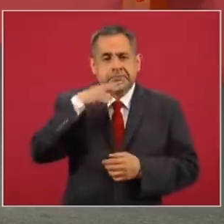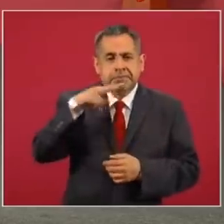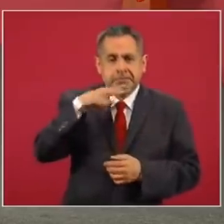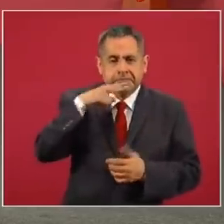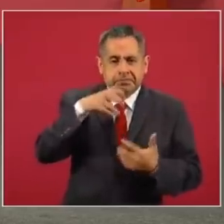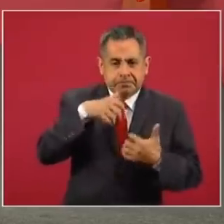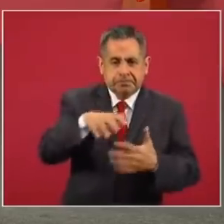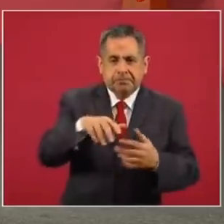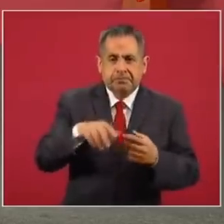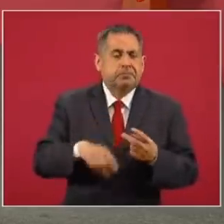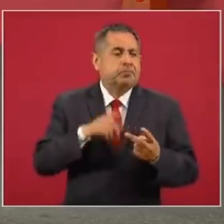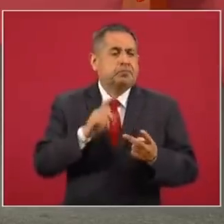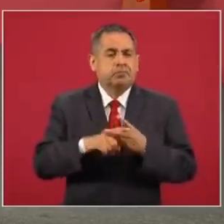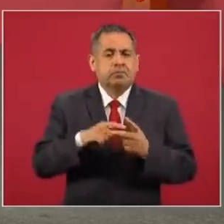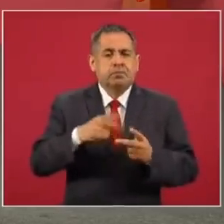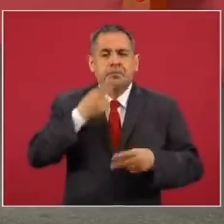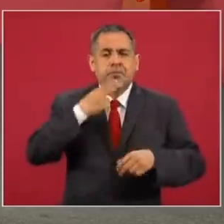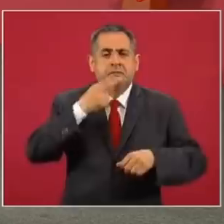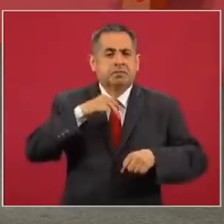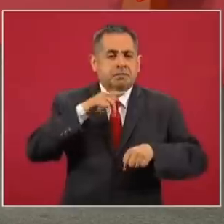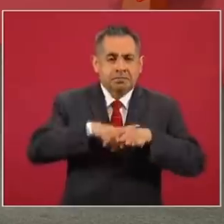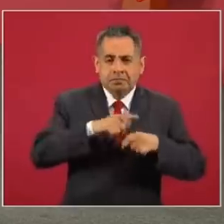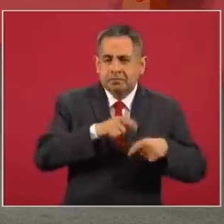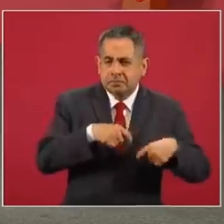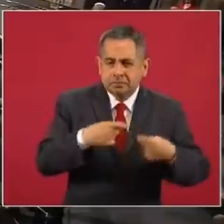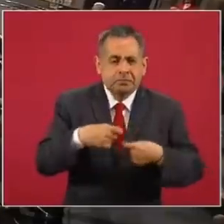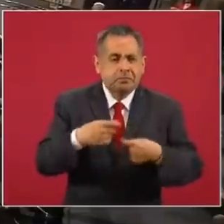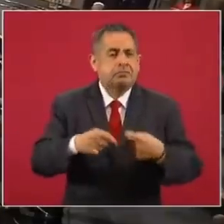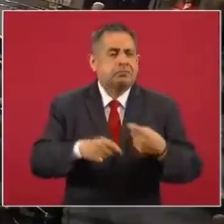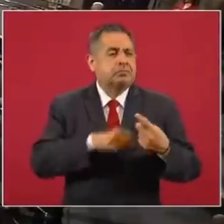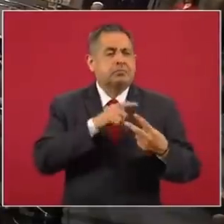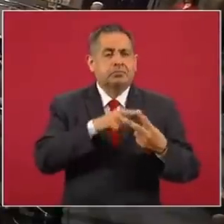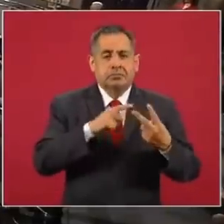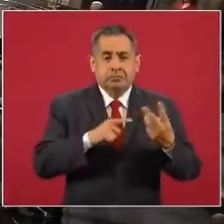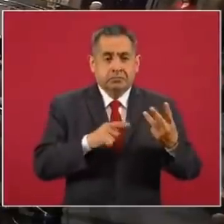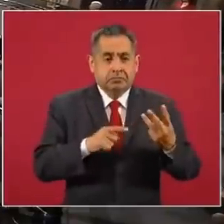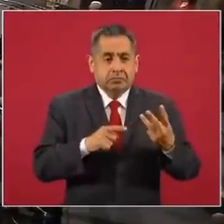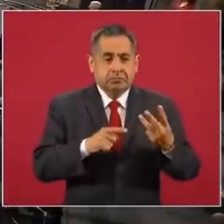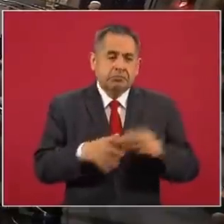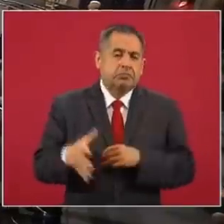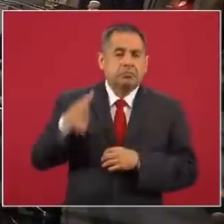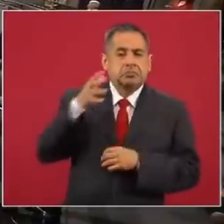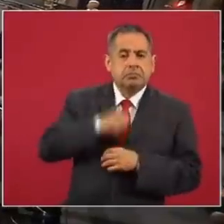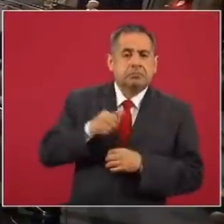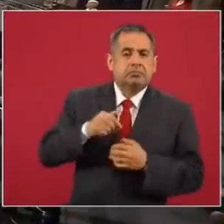aguinaldos y reparto de utilidades y otras prestaciones,